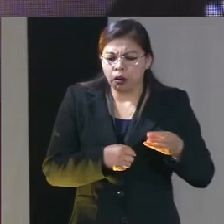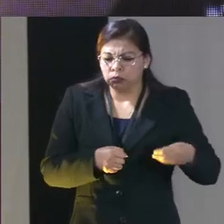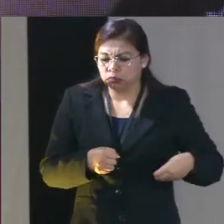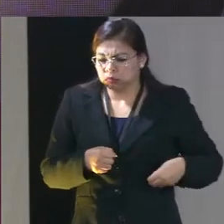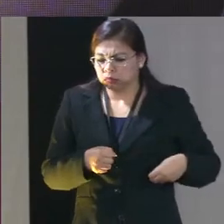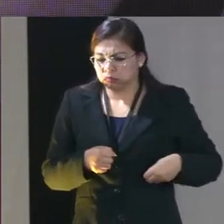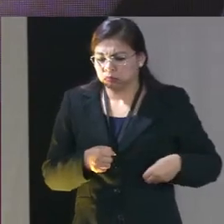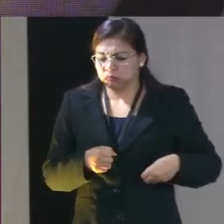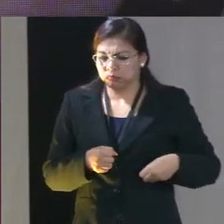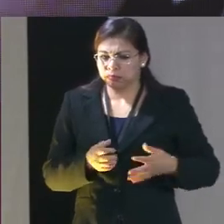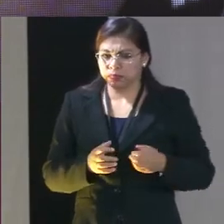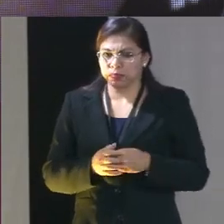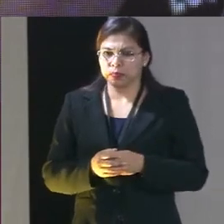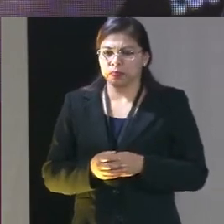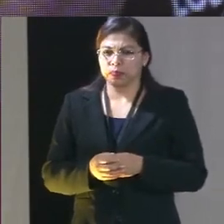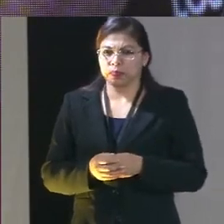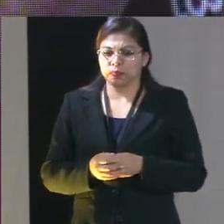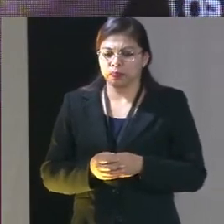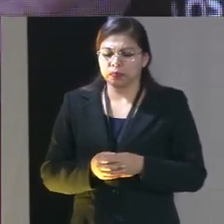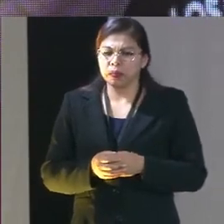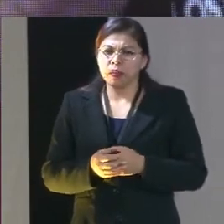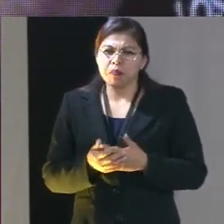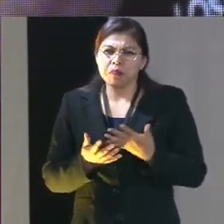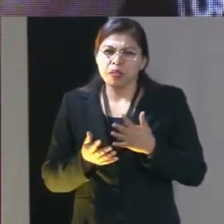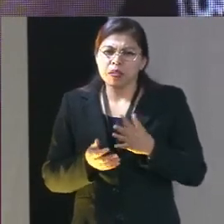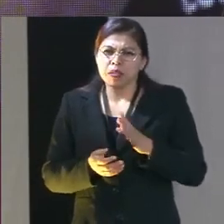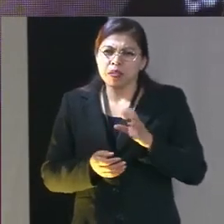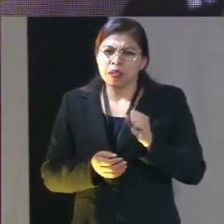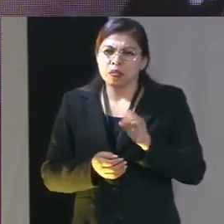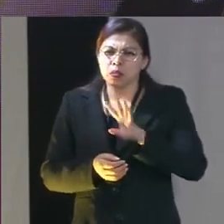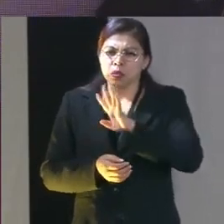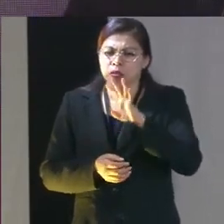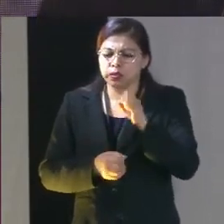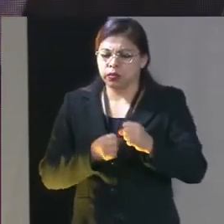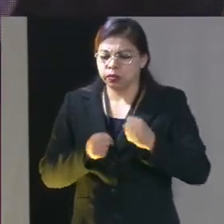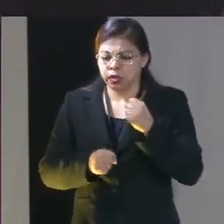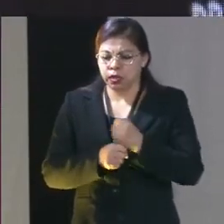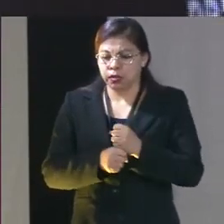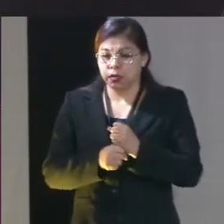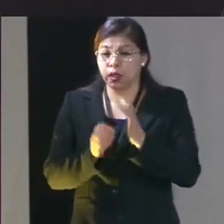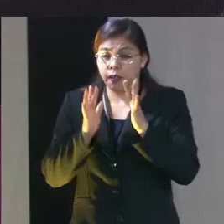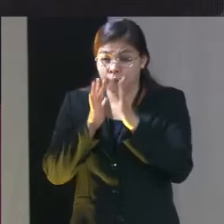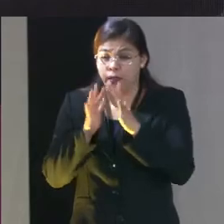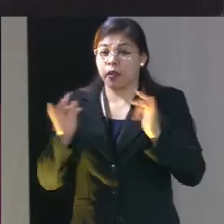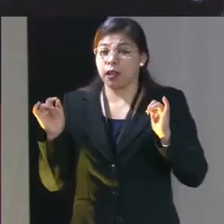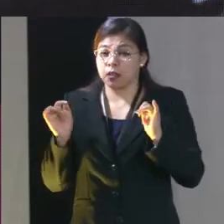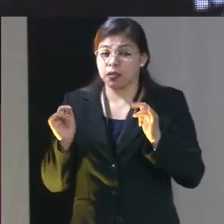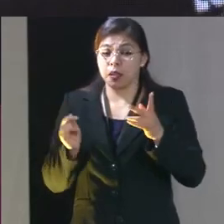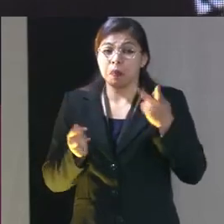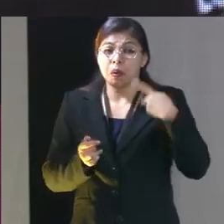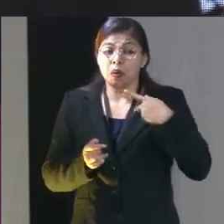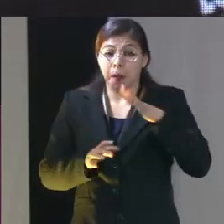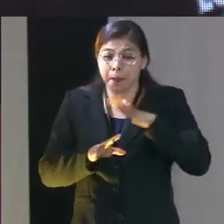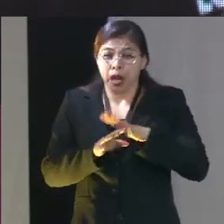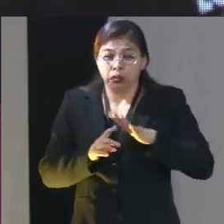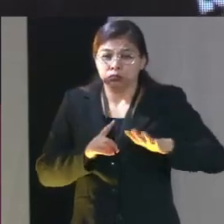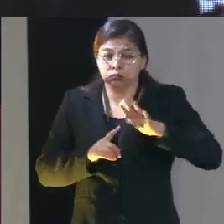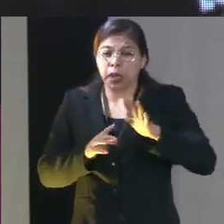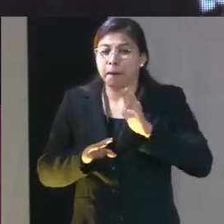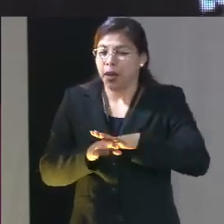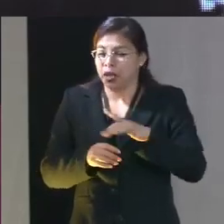¿Sí? Durante casi 400 años, Francia, el país más poblado y más rico de